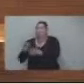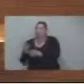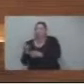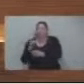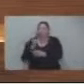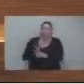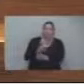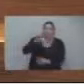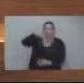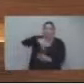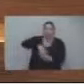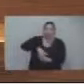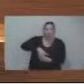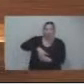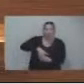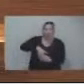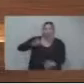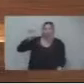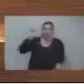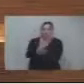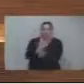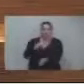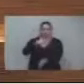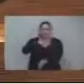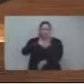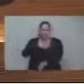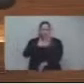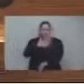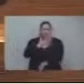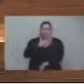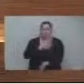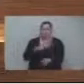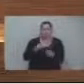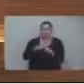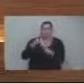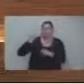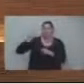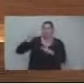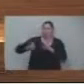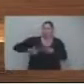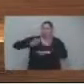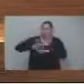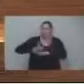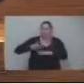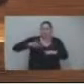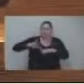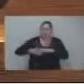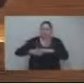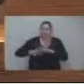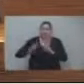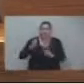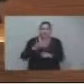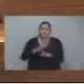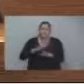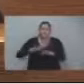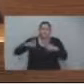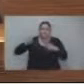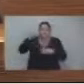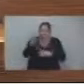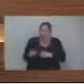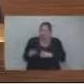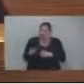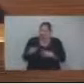no es en flagrante delito, porque podía haber una intervención de un poder que evitara que un parlamentario que representa una